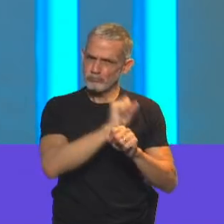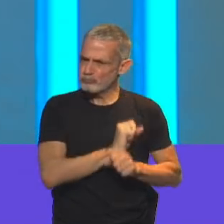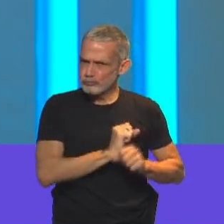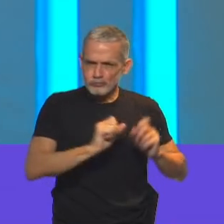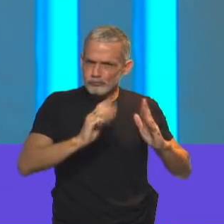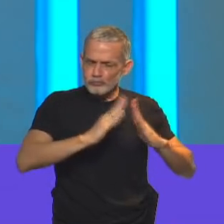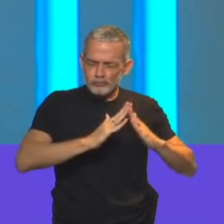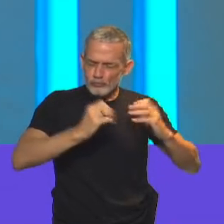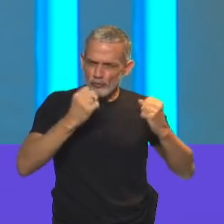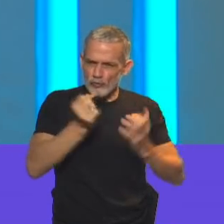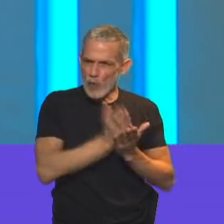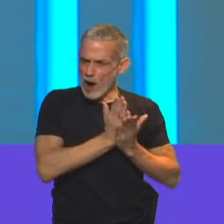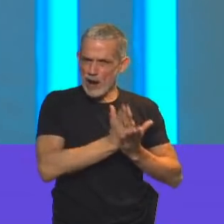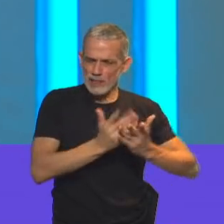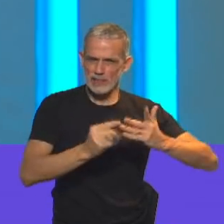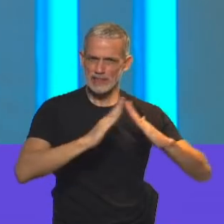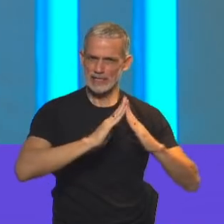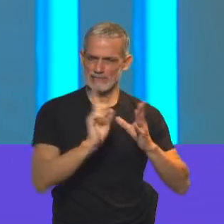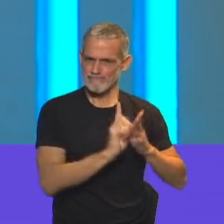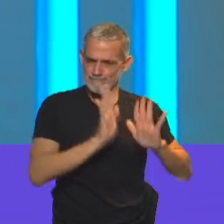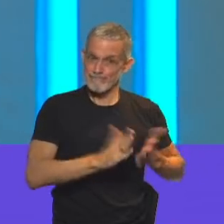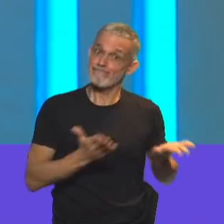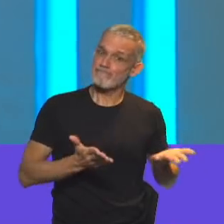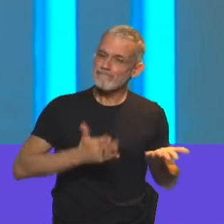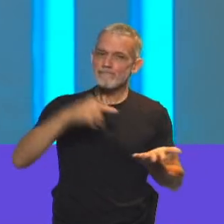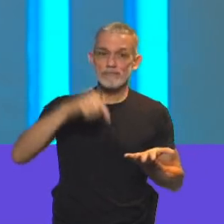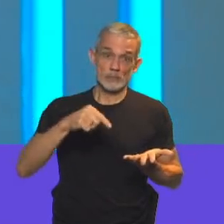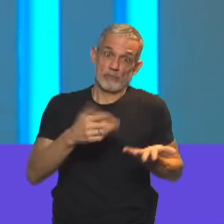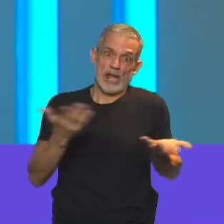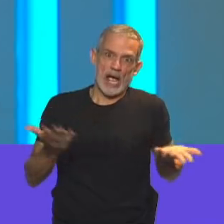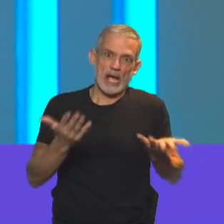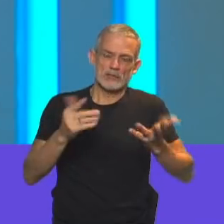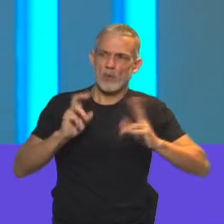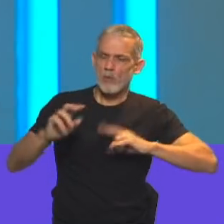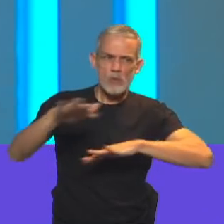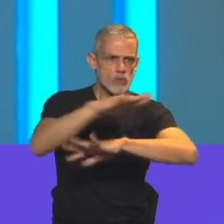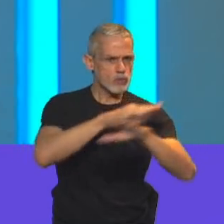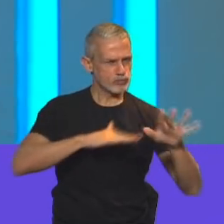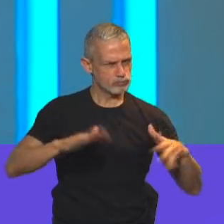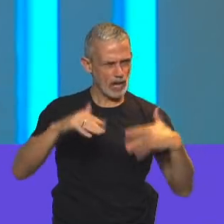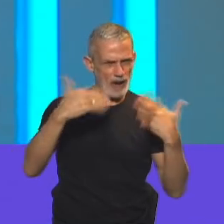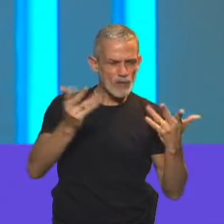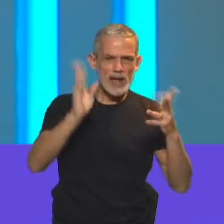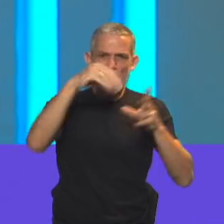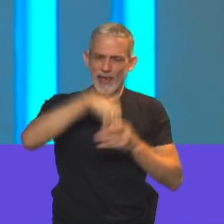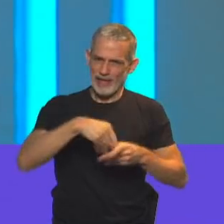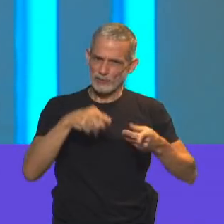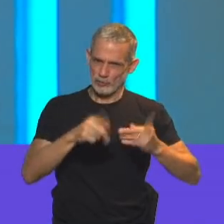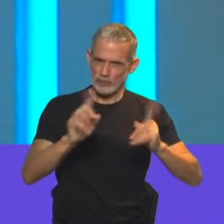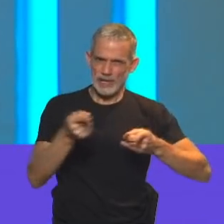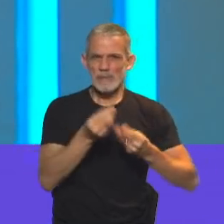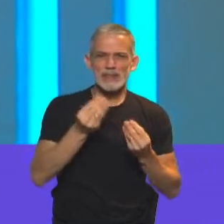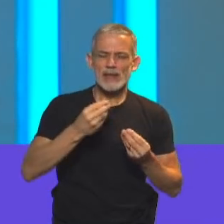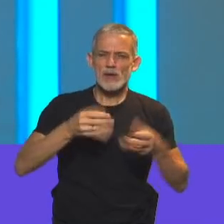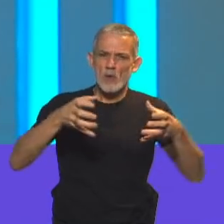estricto con un decreto vigente y en este sentido obviamente las repercusiones hacia afuera y hacia adentro también del